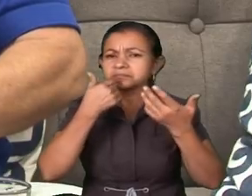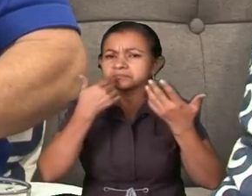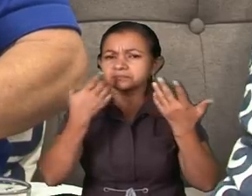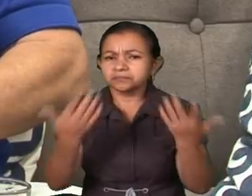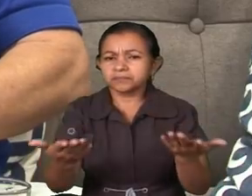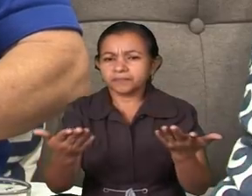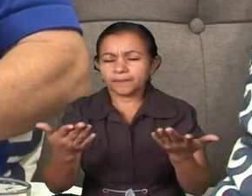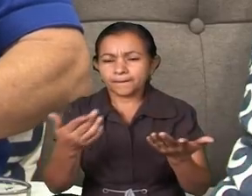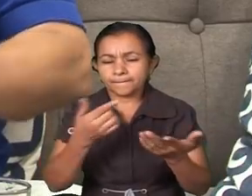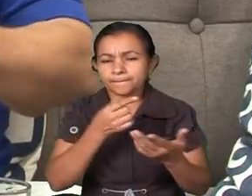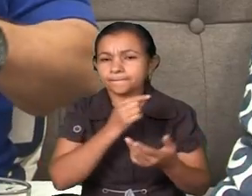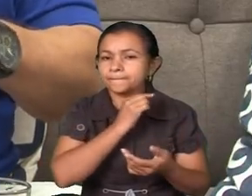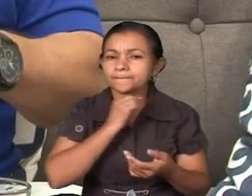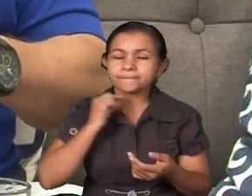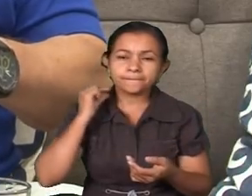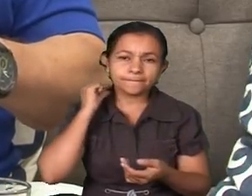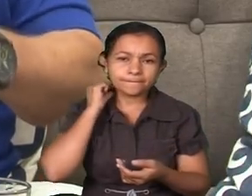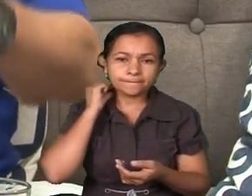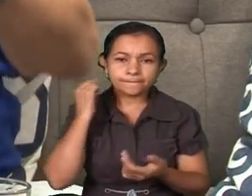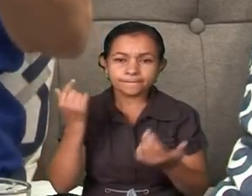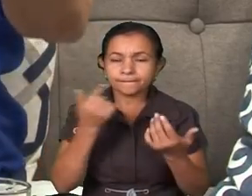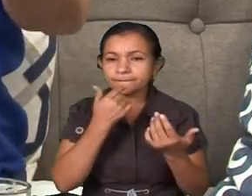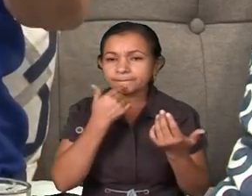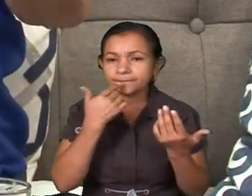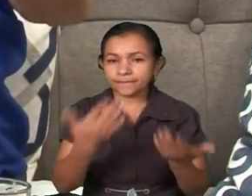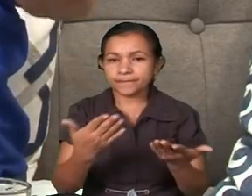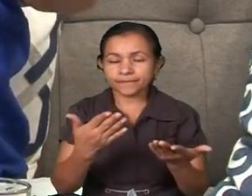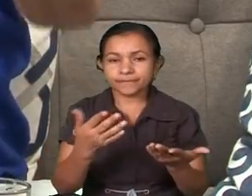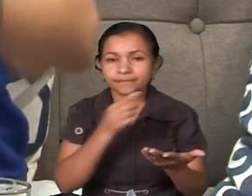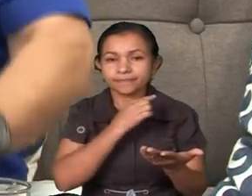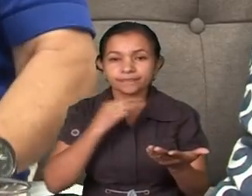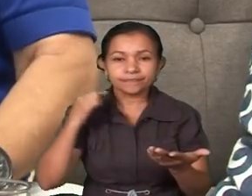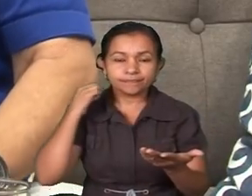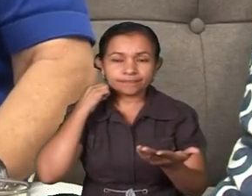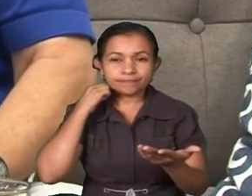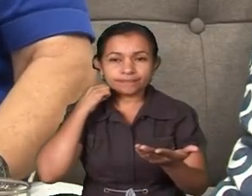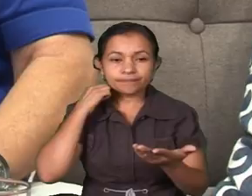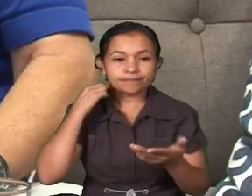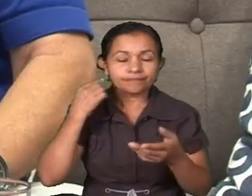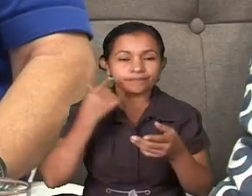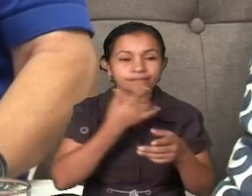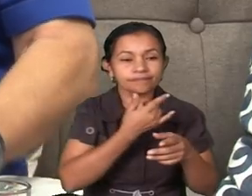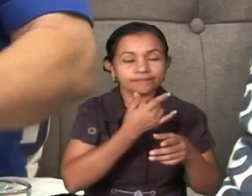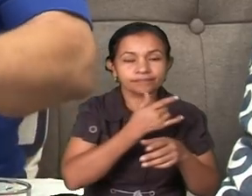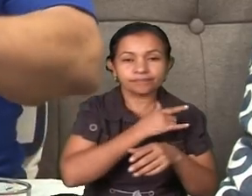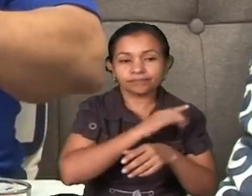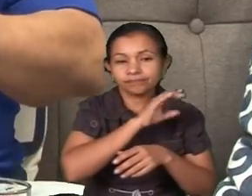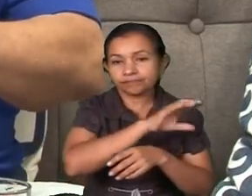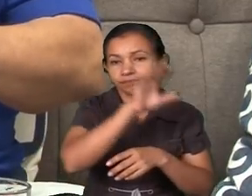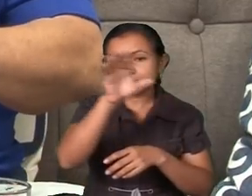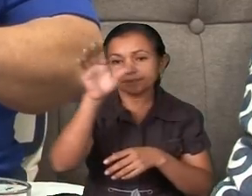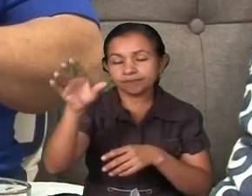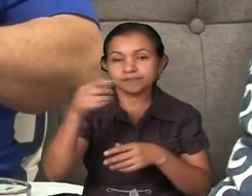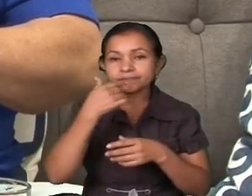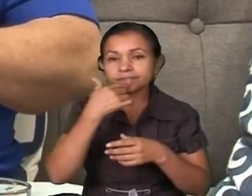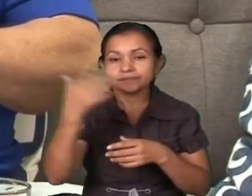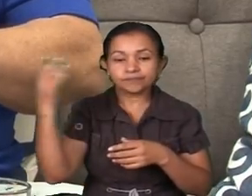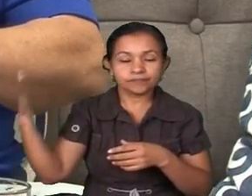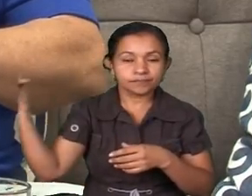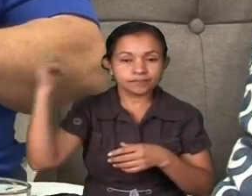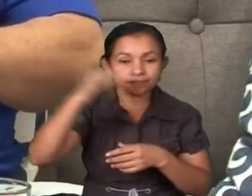sacerdote. Y no solo sacerdote, sacerdote misionero. ¿Y por qué vino aquí a